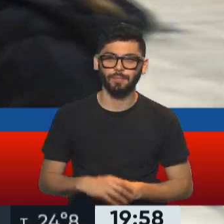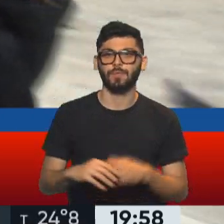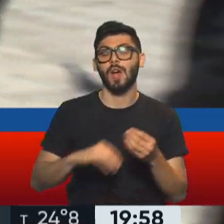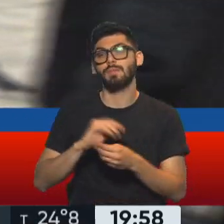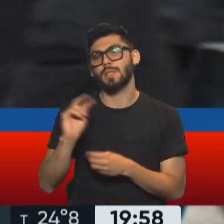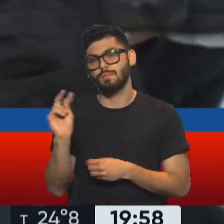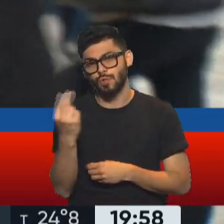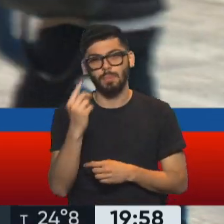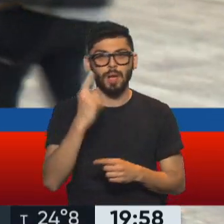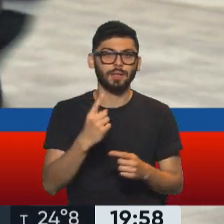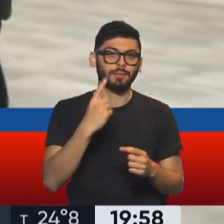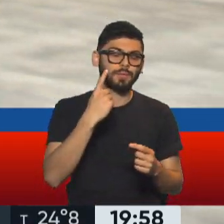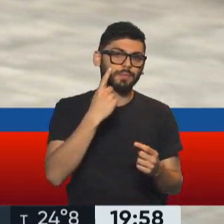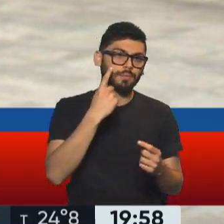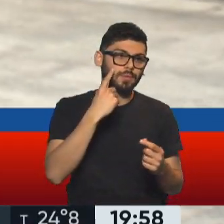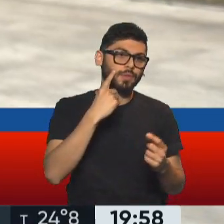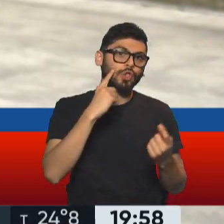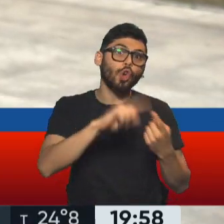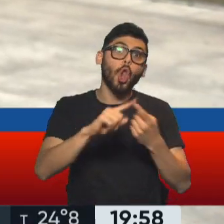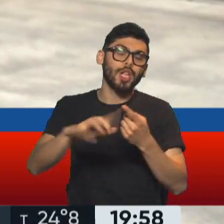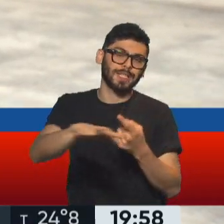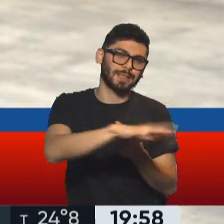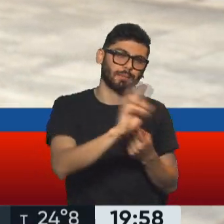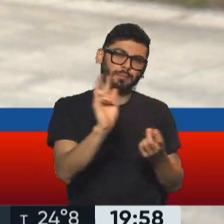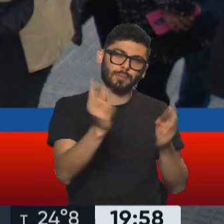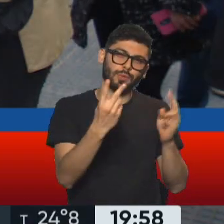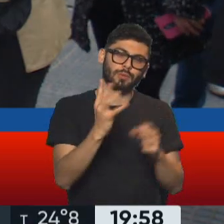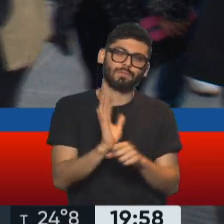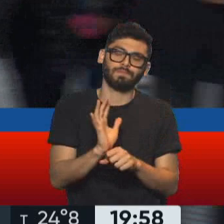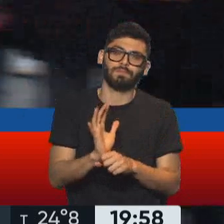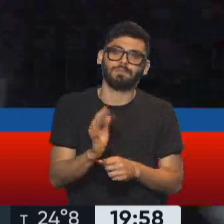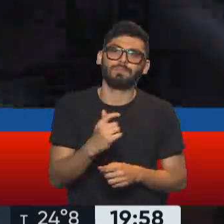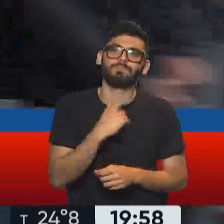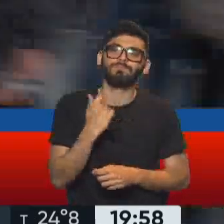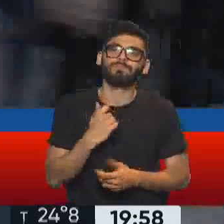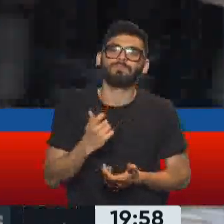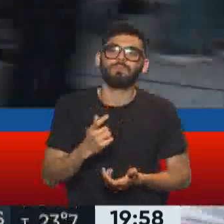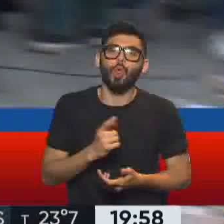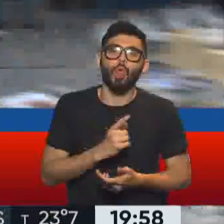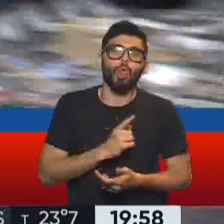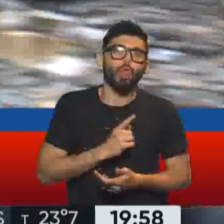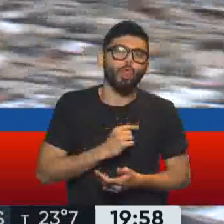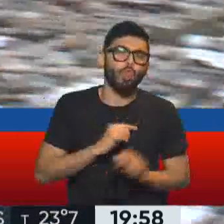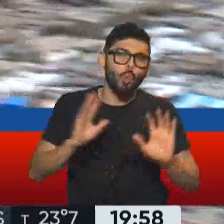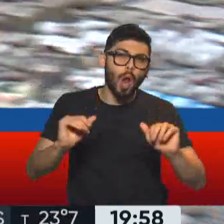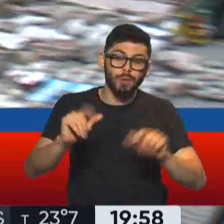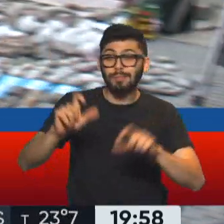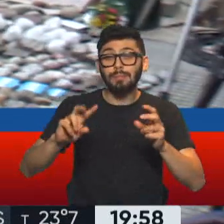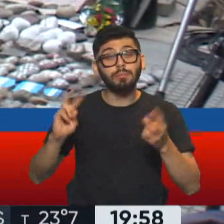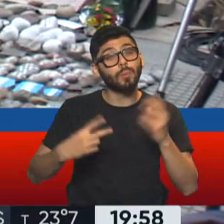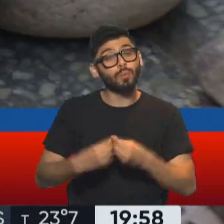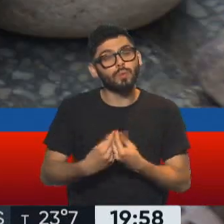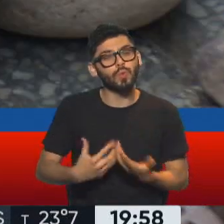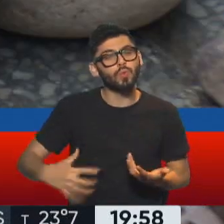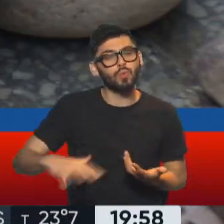tenemos un montón de conocidos, por eso. Es una cuestión de poder hacer un duelo. Se murió mucha gente. Es así de